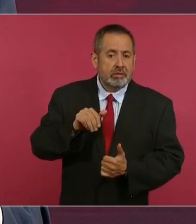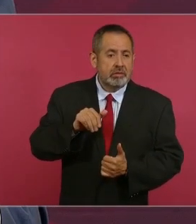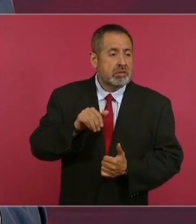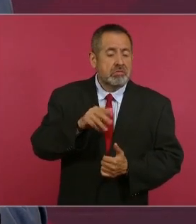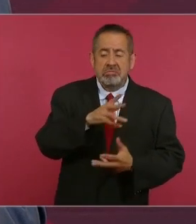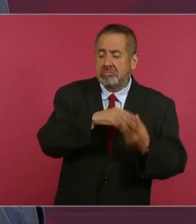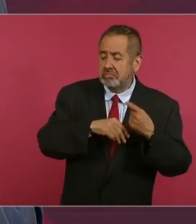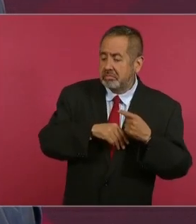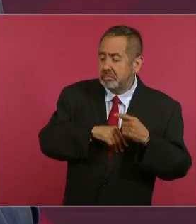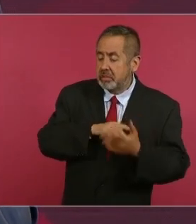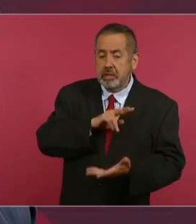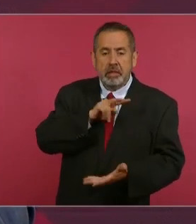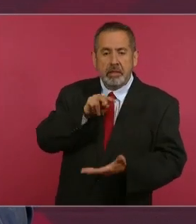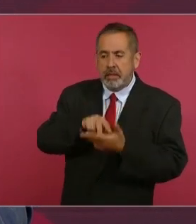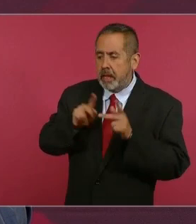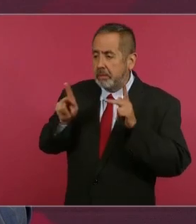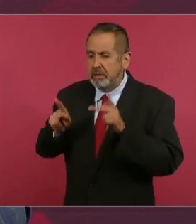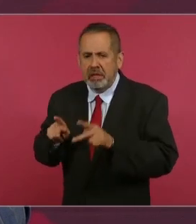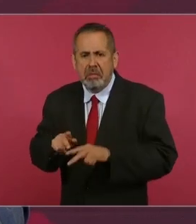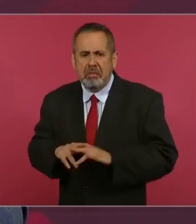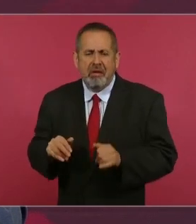ni siquiera